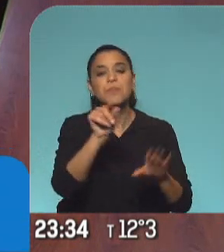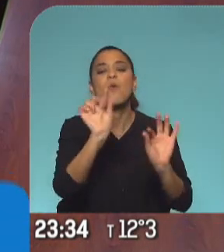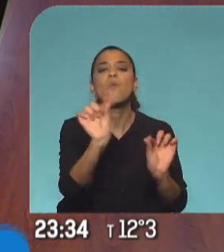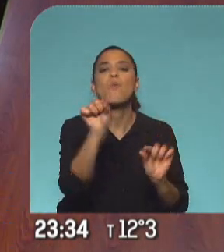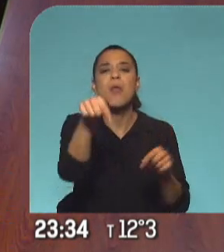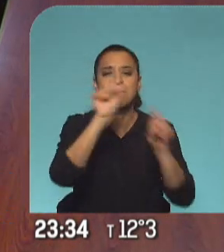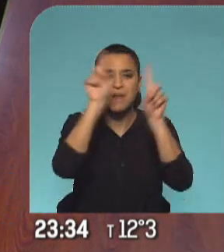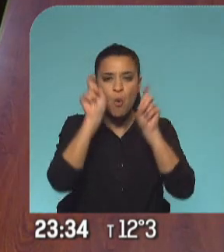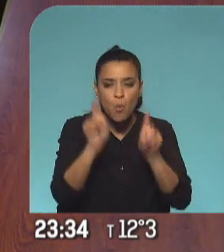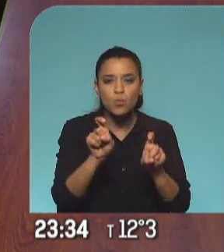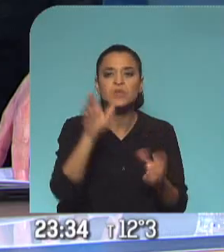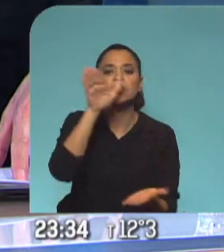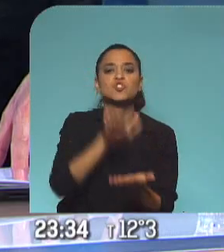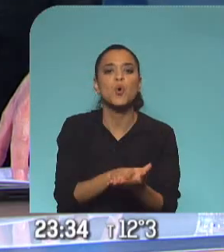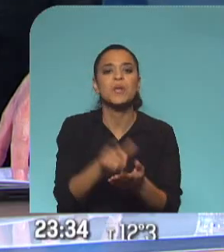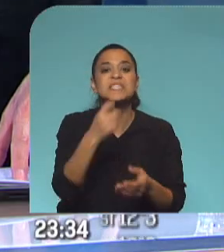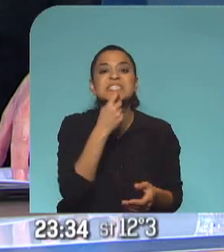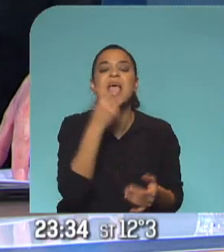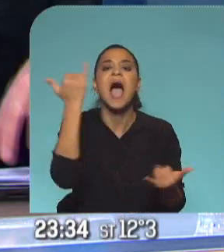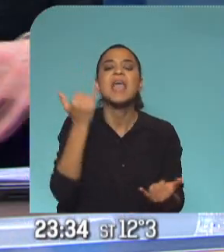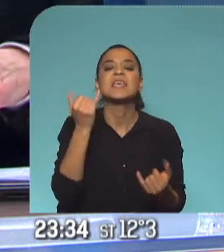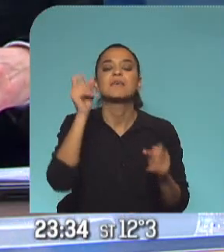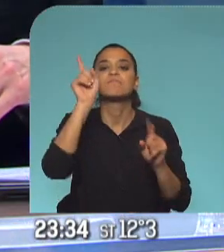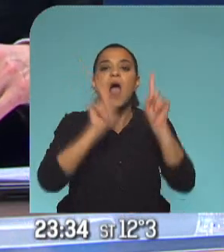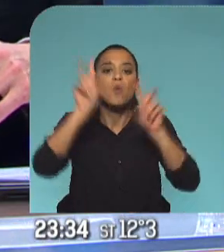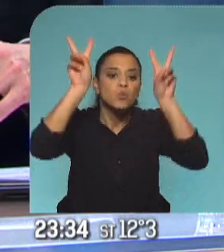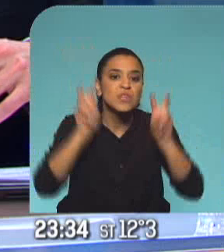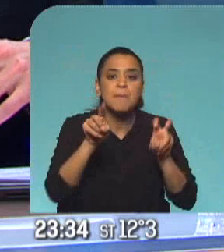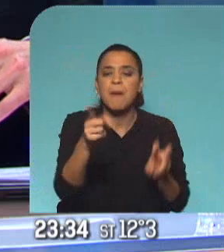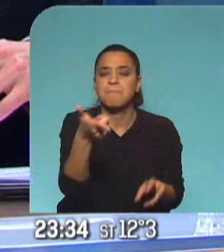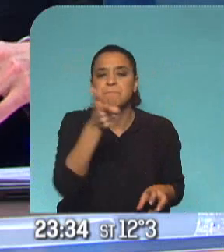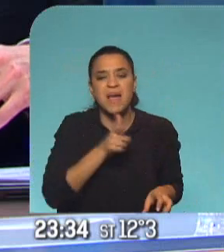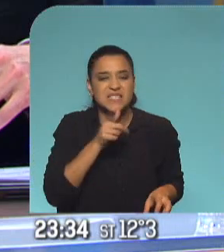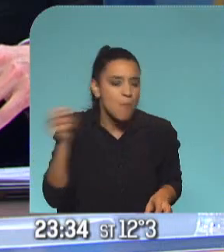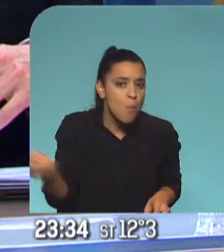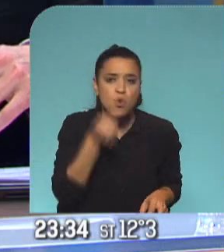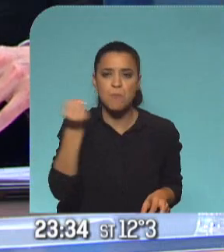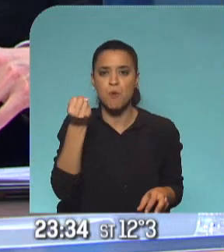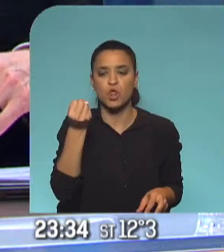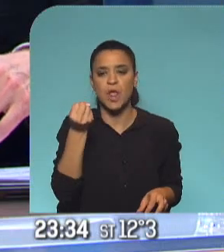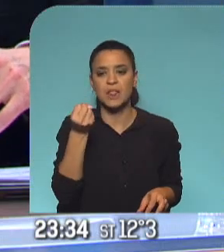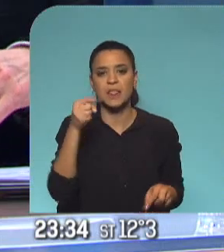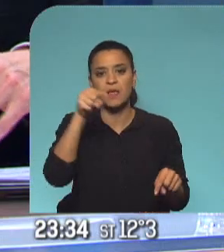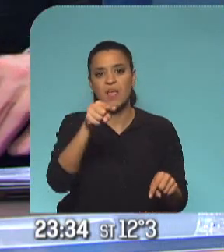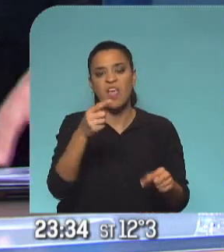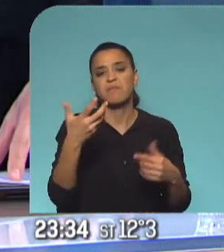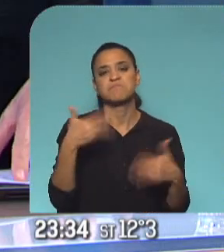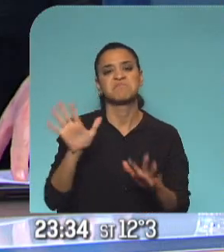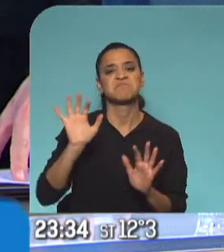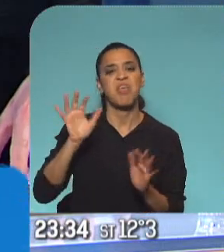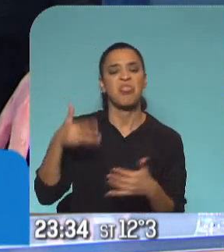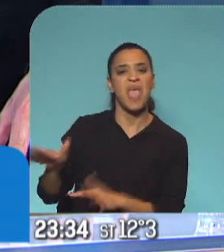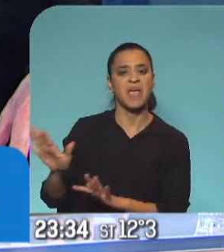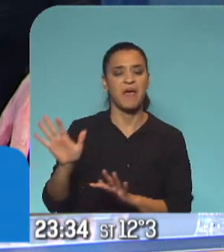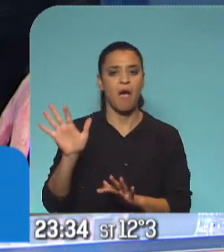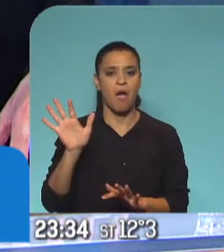pendiente una pregunta que tiene que ver con que si hubo algún tema que les parezca muy importante, que lo hayan dejado de lado,